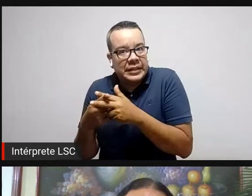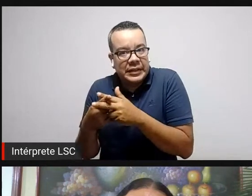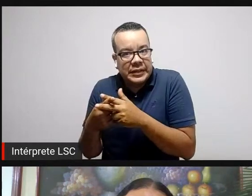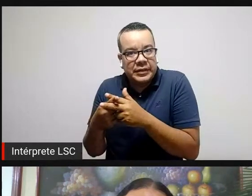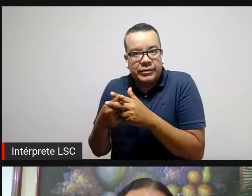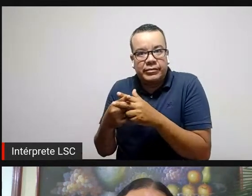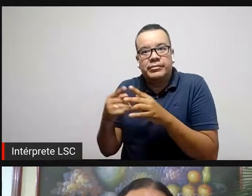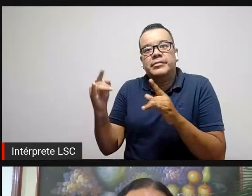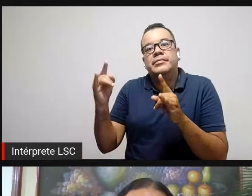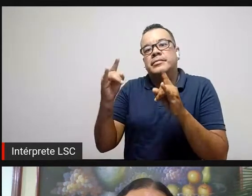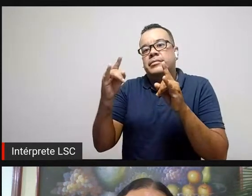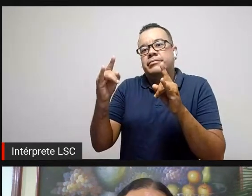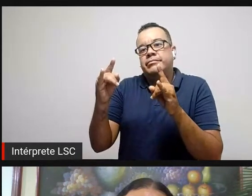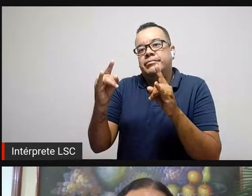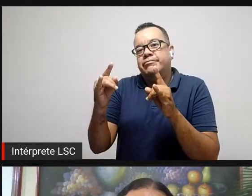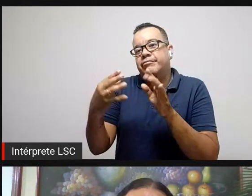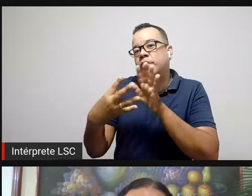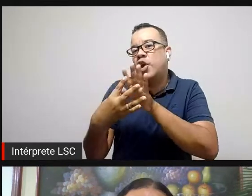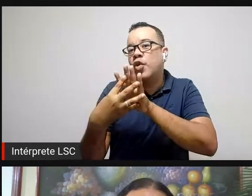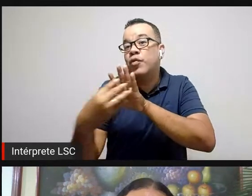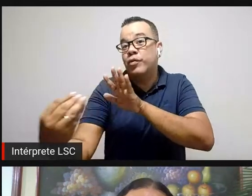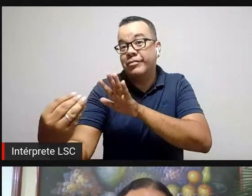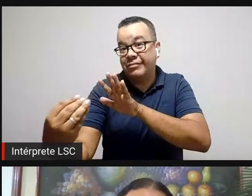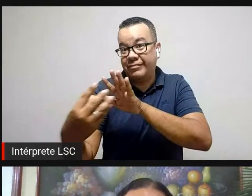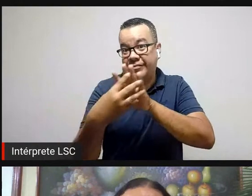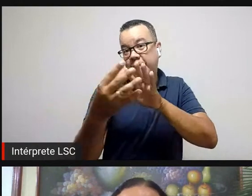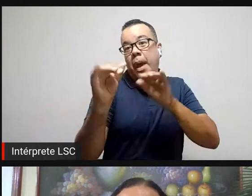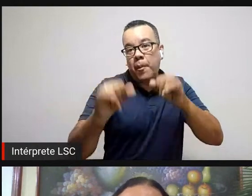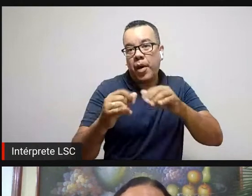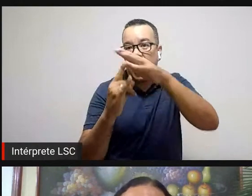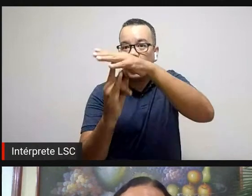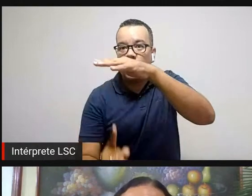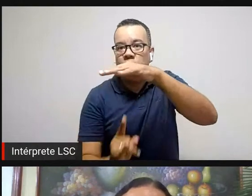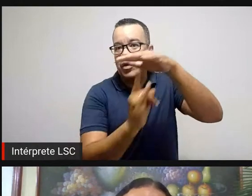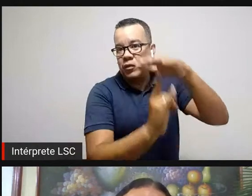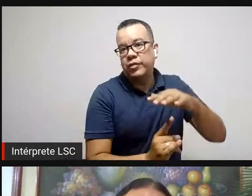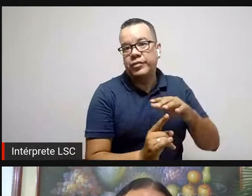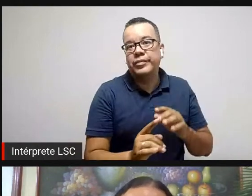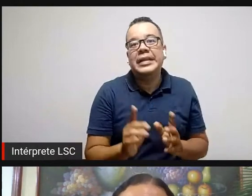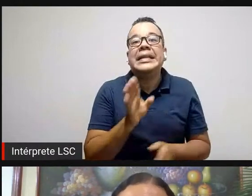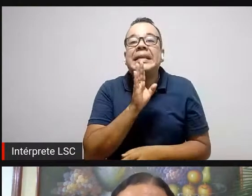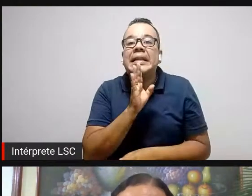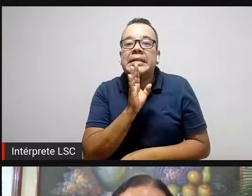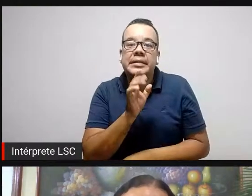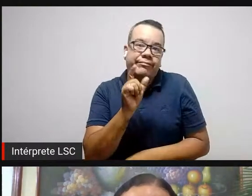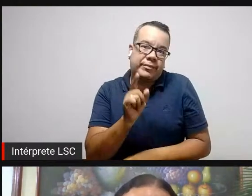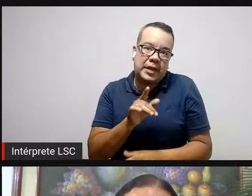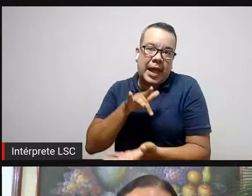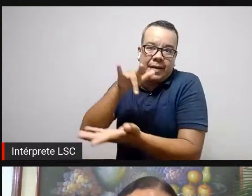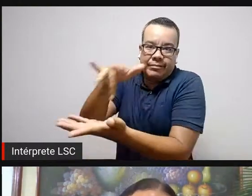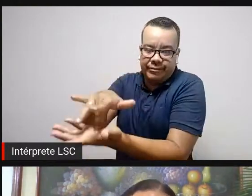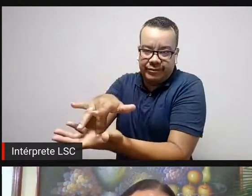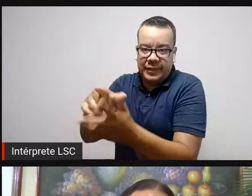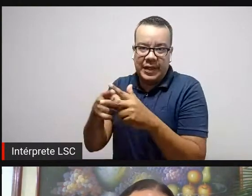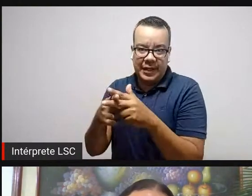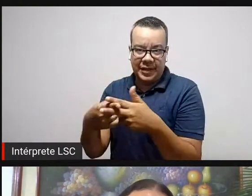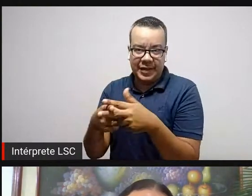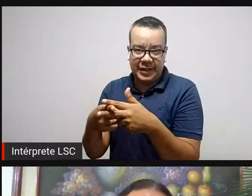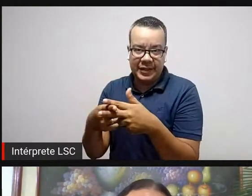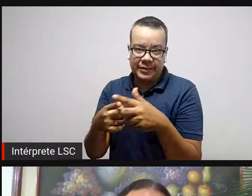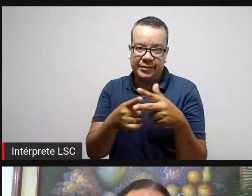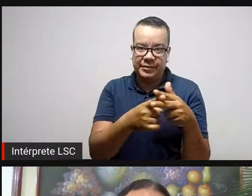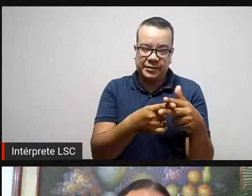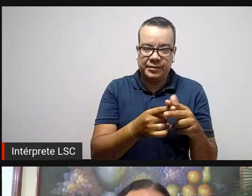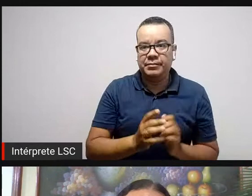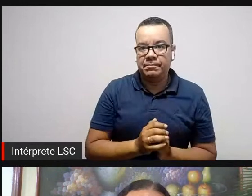da la copia digital para quienes vayan a hacer el taller con la jugada popular. En el caso pues del programa Cultura en Casa, se